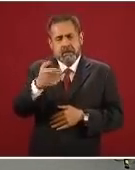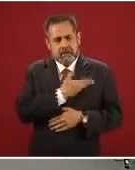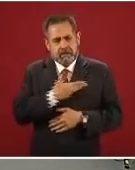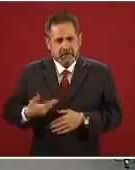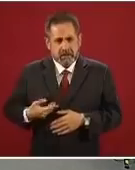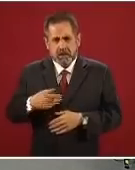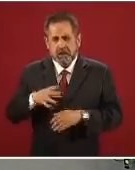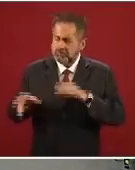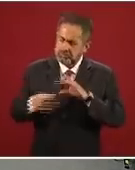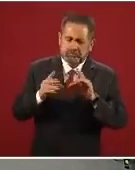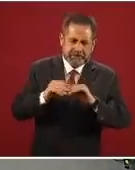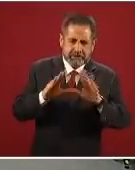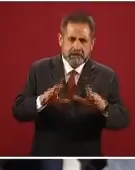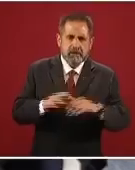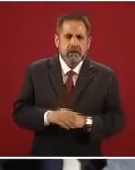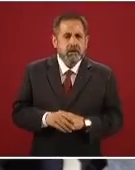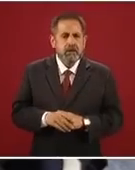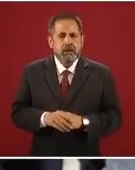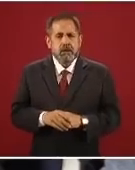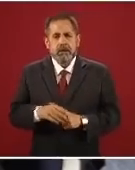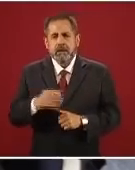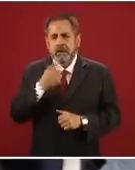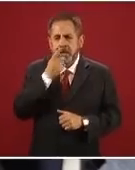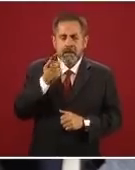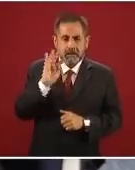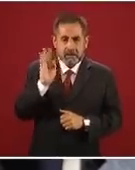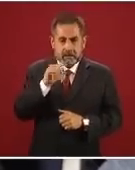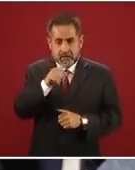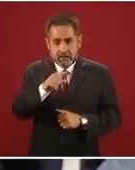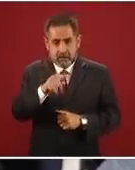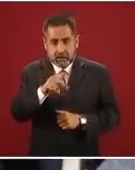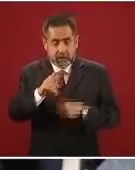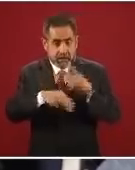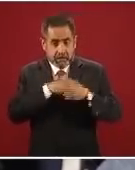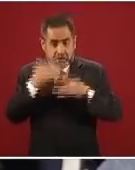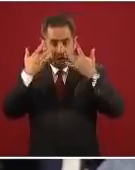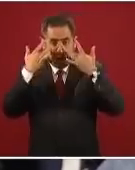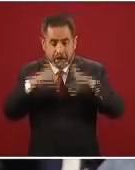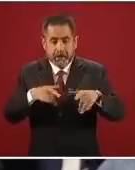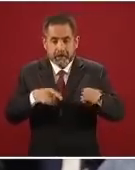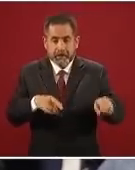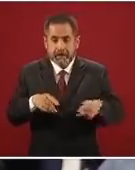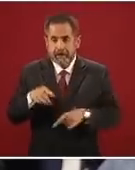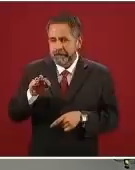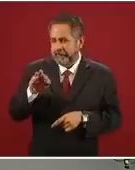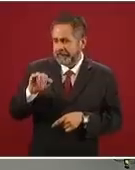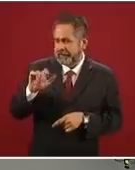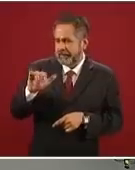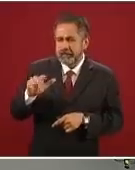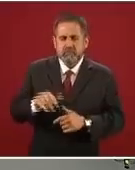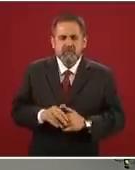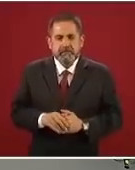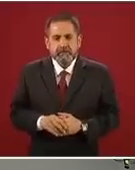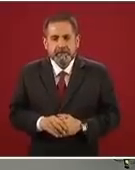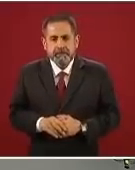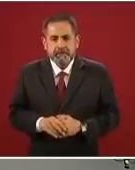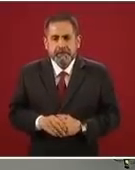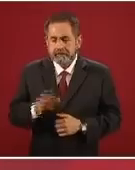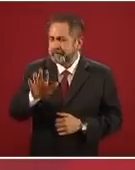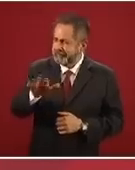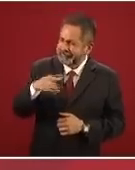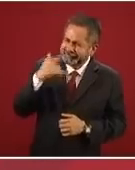puede confirmar ahorita. Se manejó que ya se iba, que iba a dejar la fiscalía. Es curioso. Sí. Me han